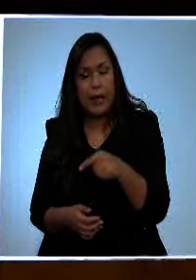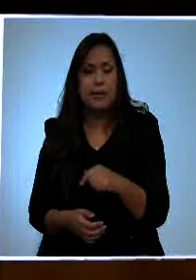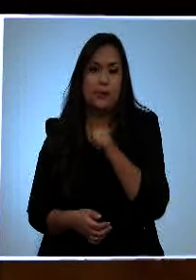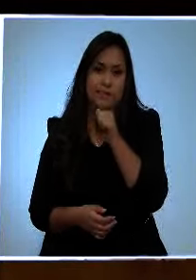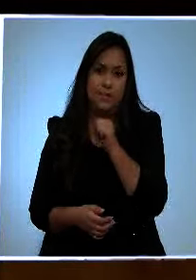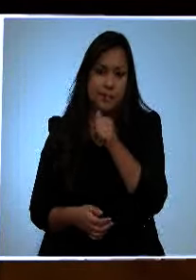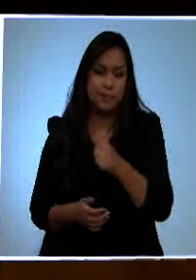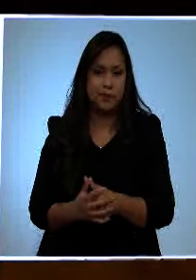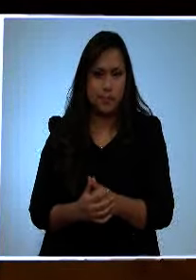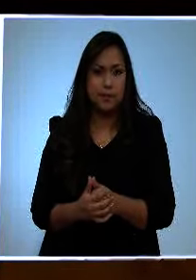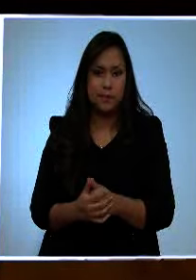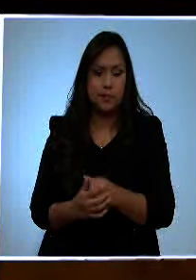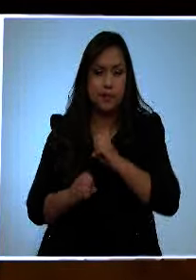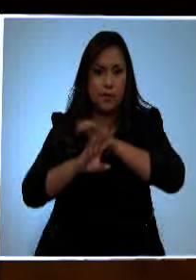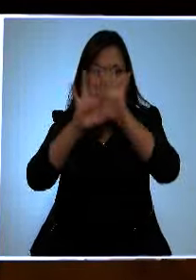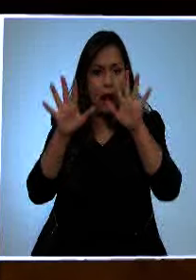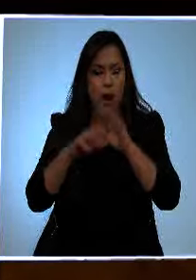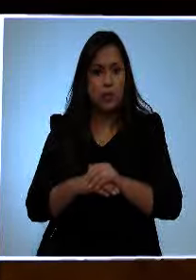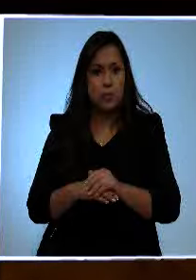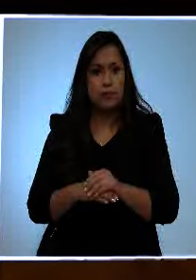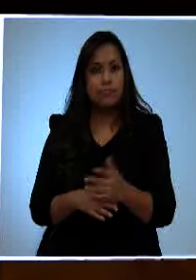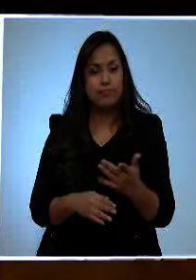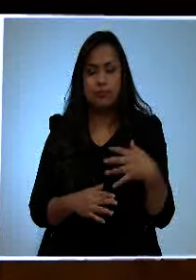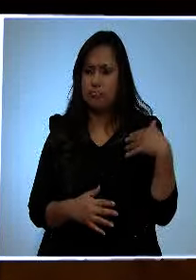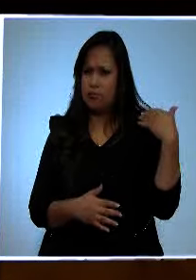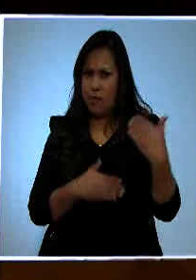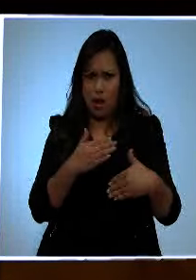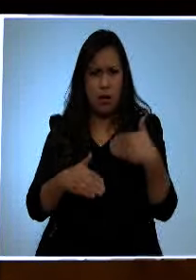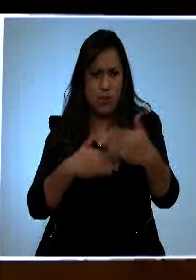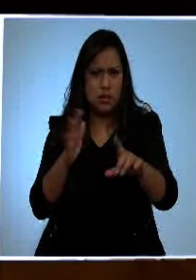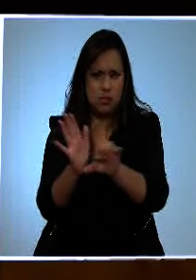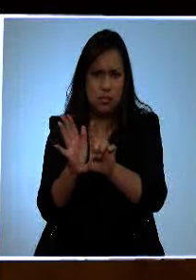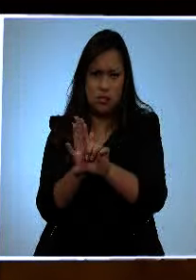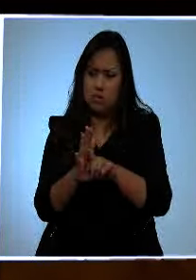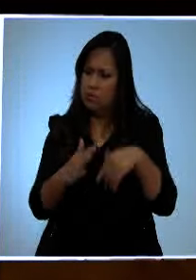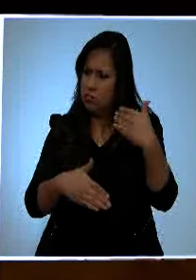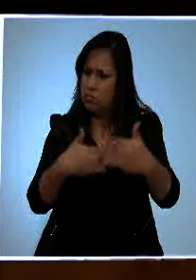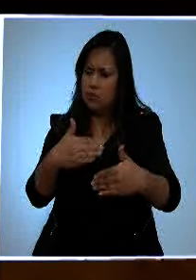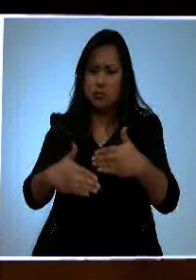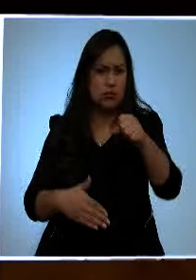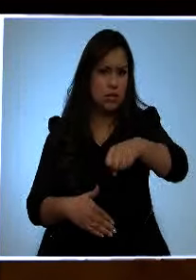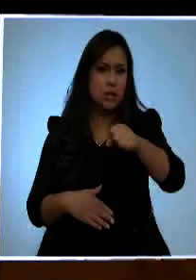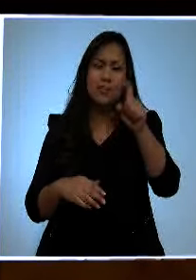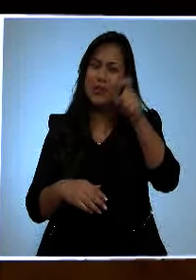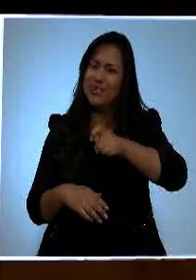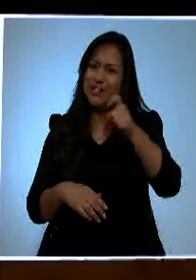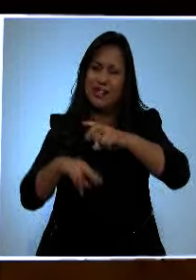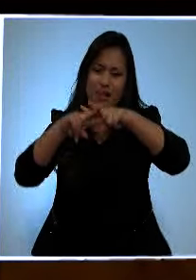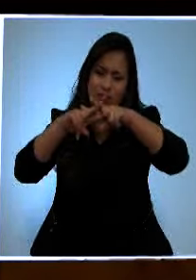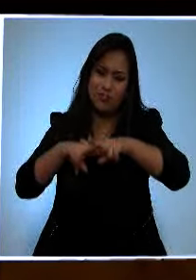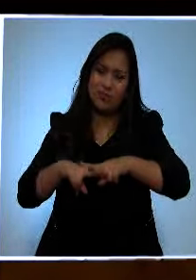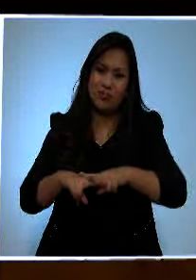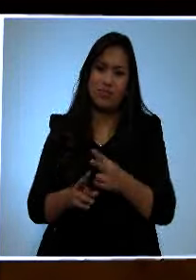en este punto definitivamente es un avance enorme como lo vuelvo y lo repito pero sí necesitamos revisarlo revisar por